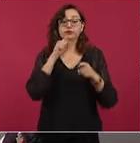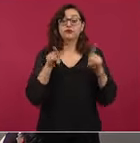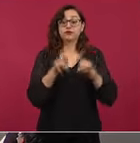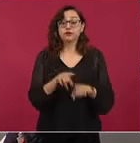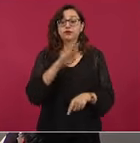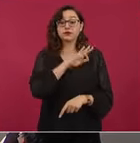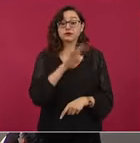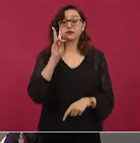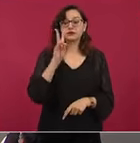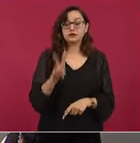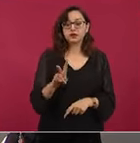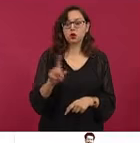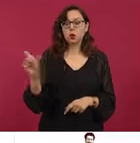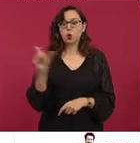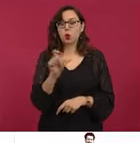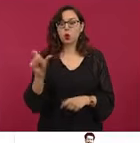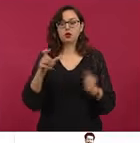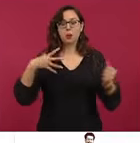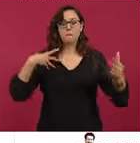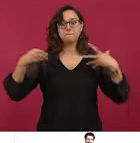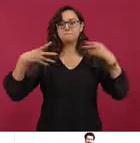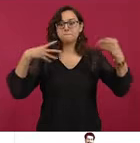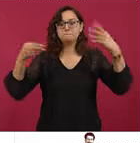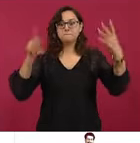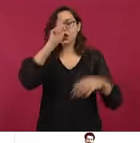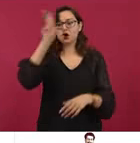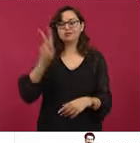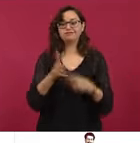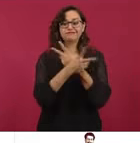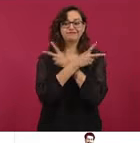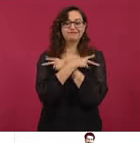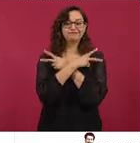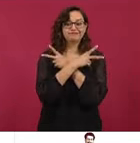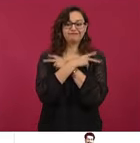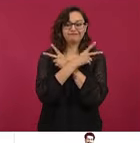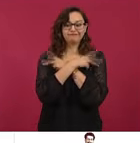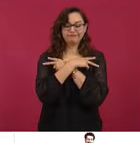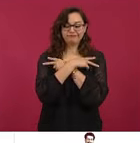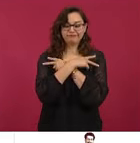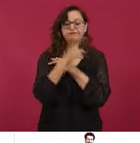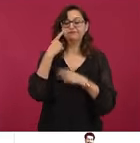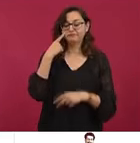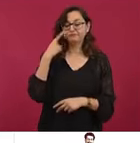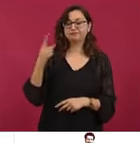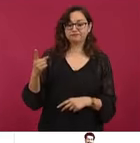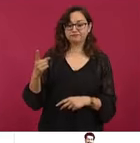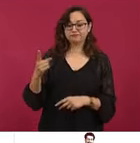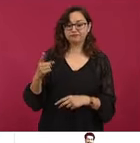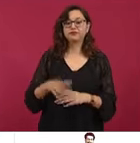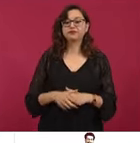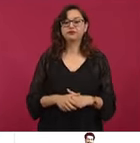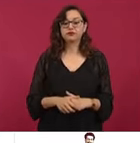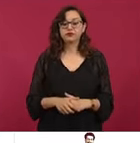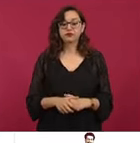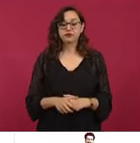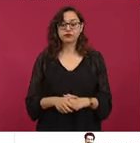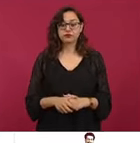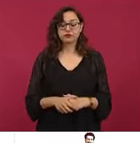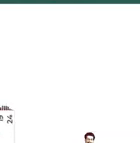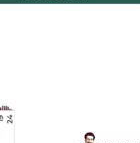las vacaciones. Cuando tuvimos las vacaciones de invierno, hubo también nuevamente preocupación de que al